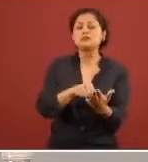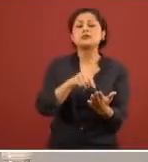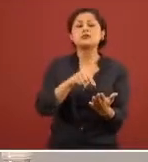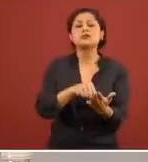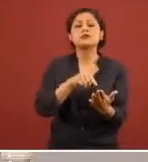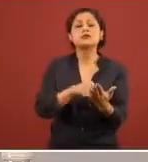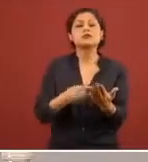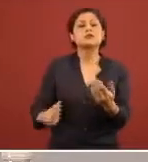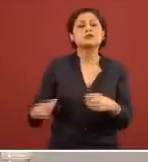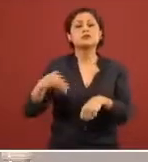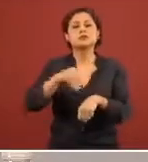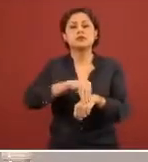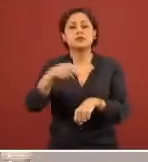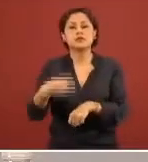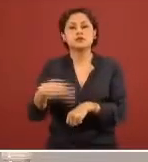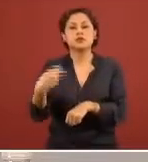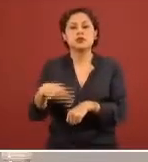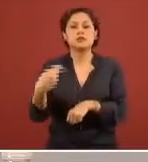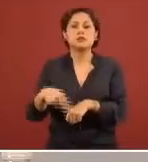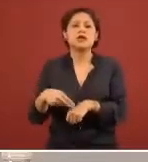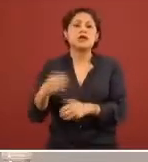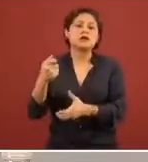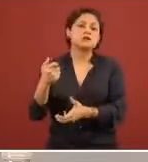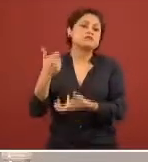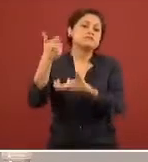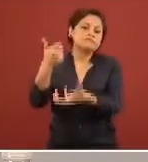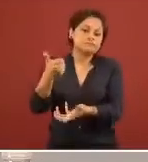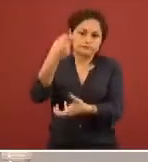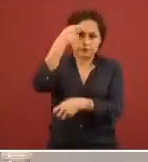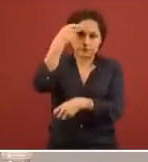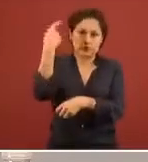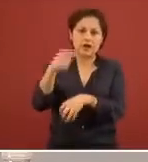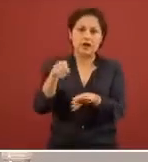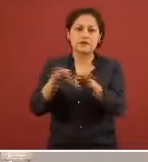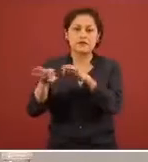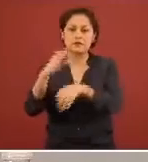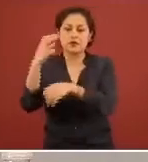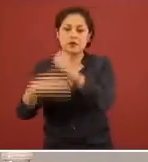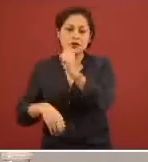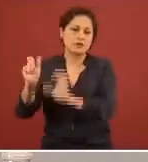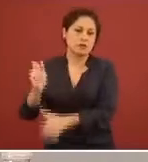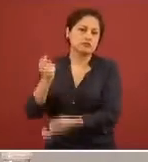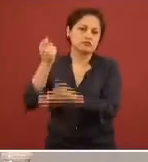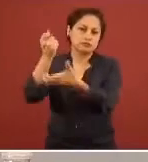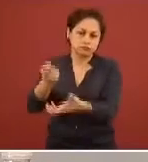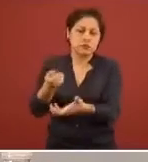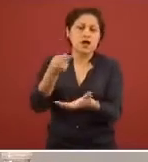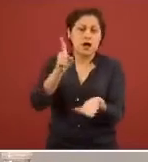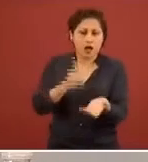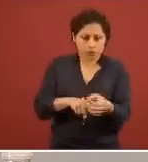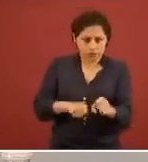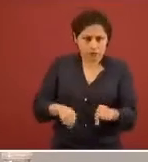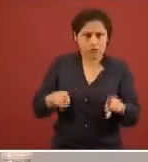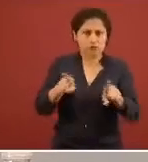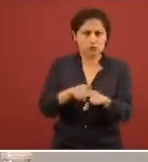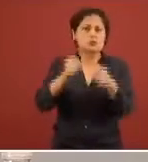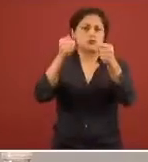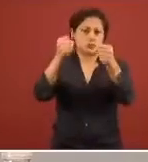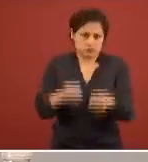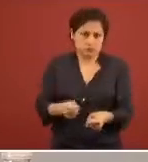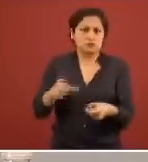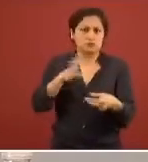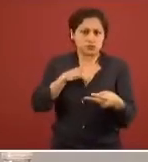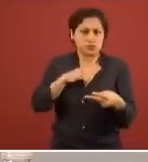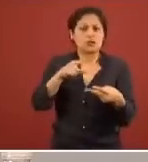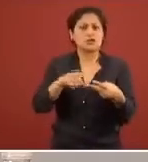en algo que llamamos nosotros por obra determinada. Esto les da las prestaciones de la seguridad social, les da el servicio médico y